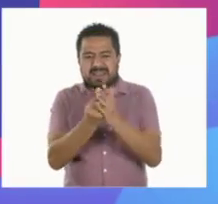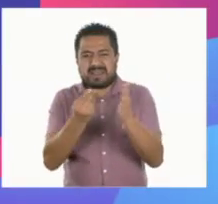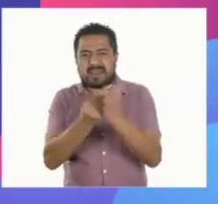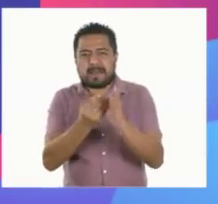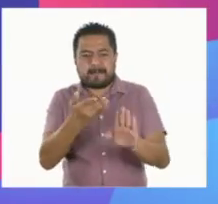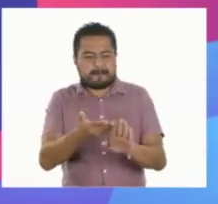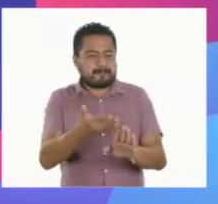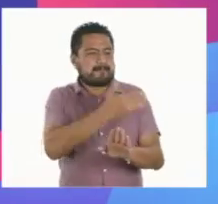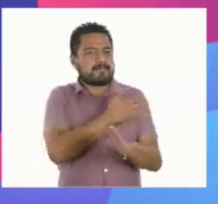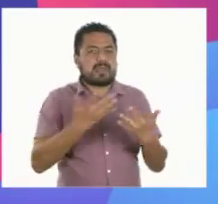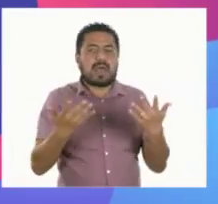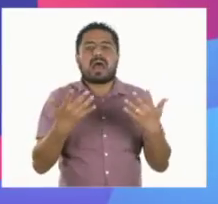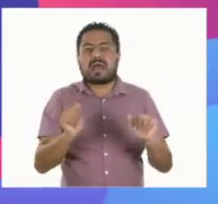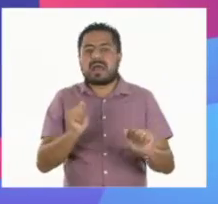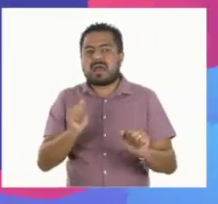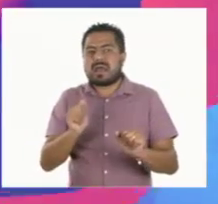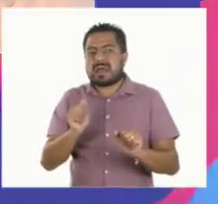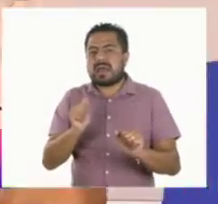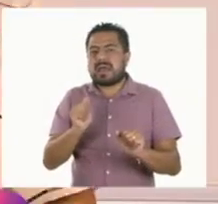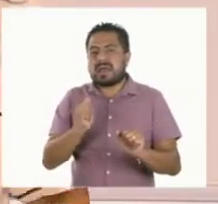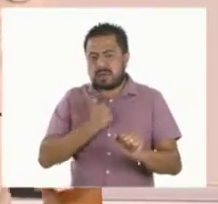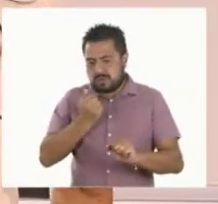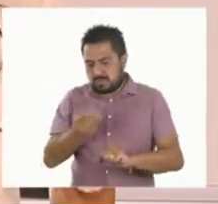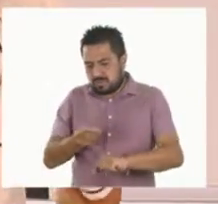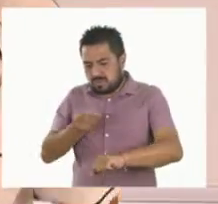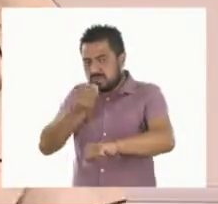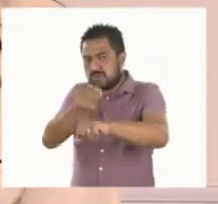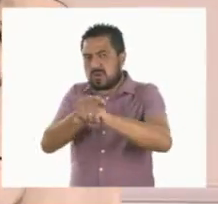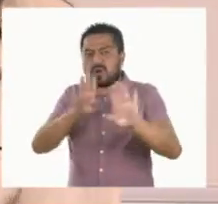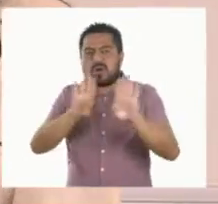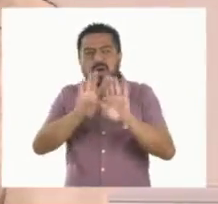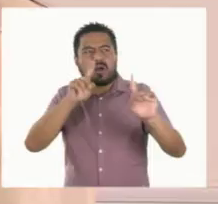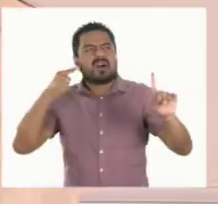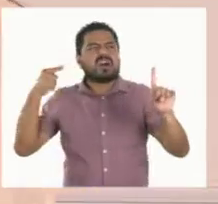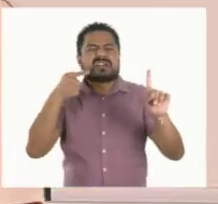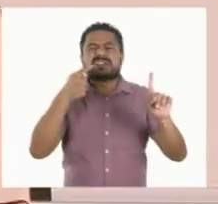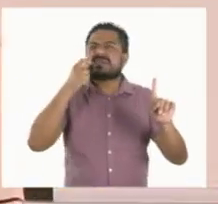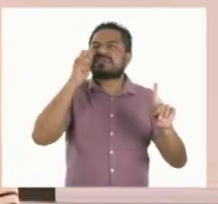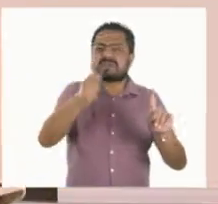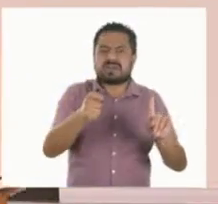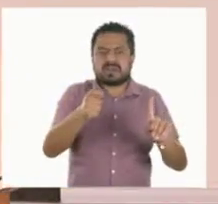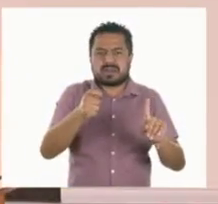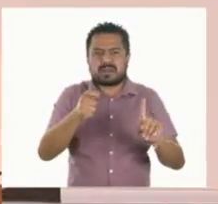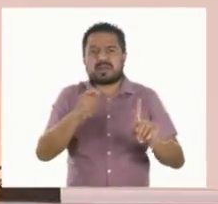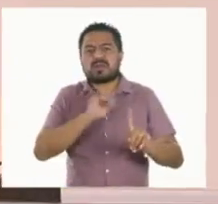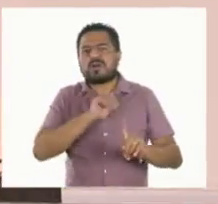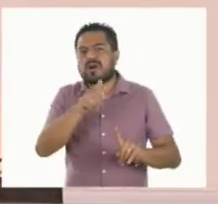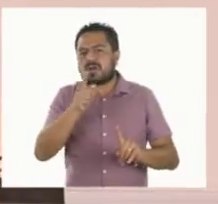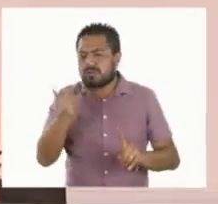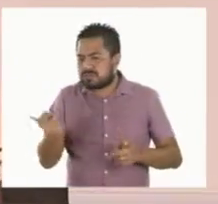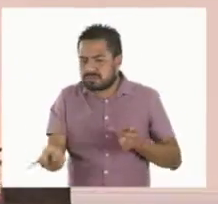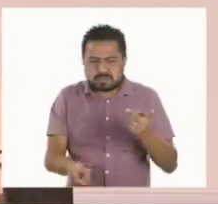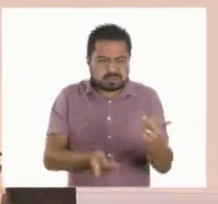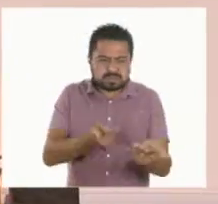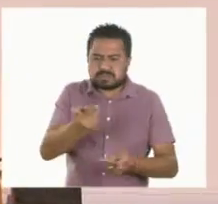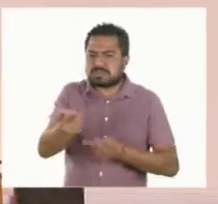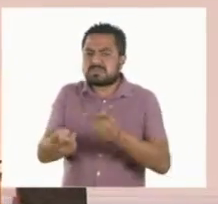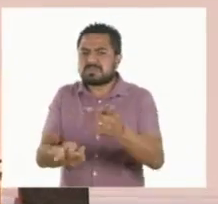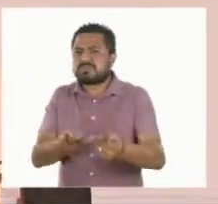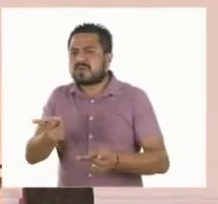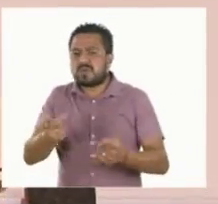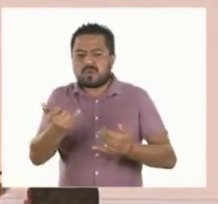pasada ya habíamos puesto como reto que fueran preguntando sobre